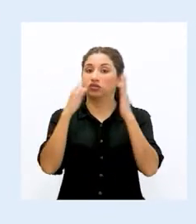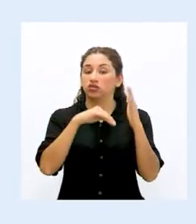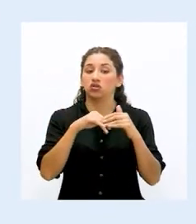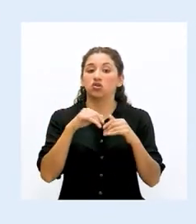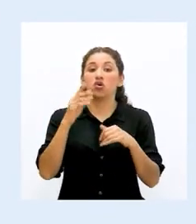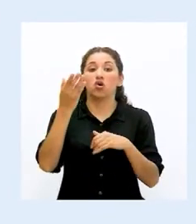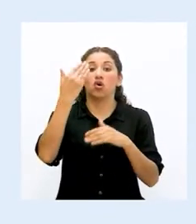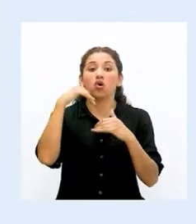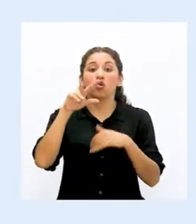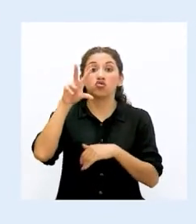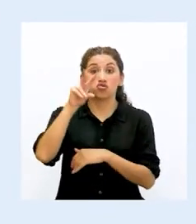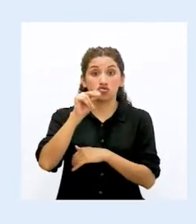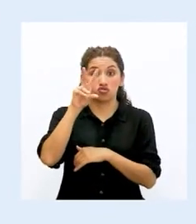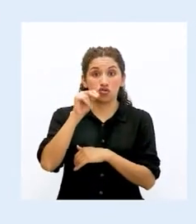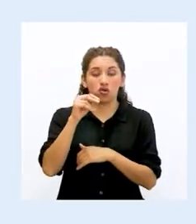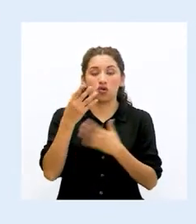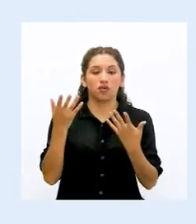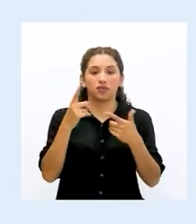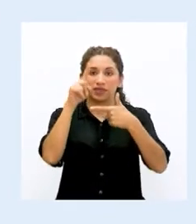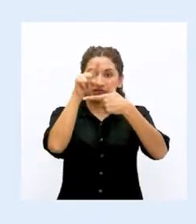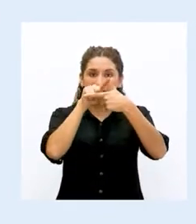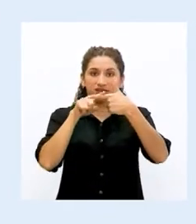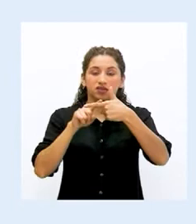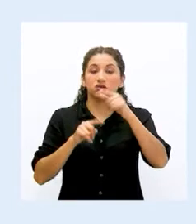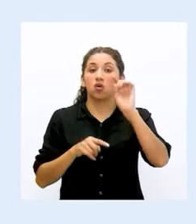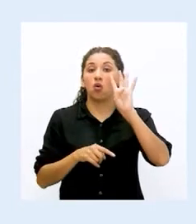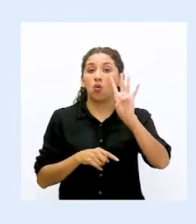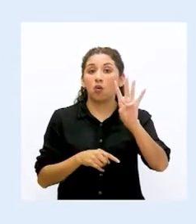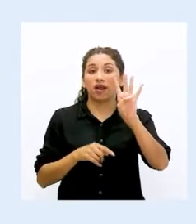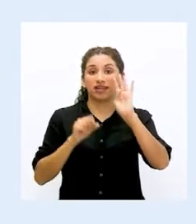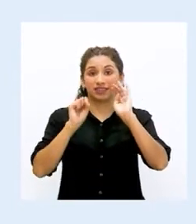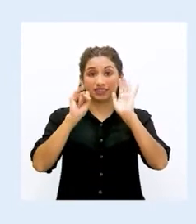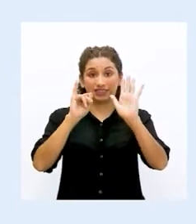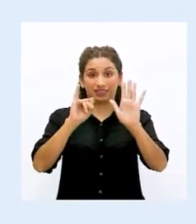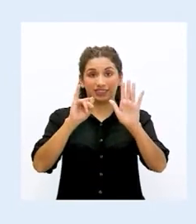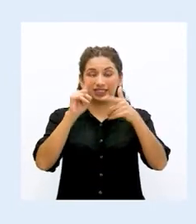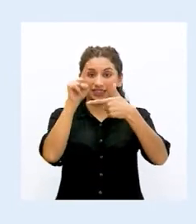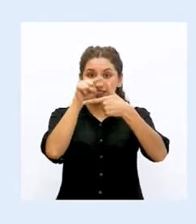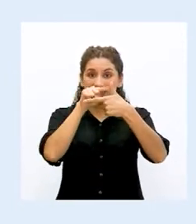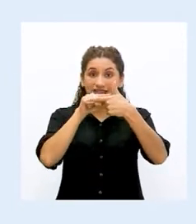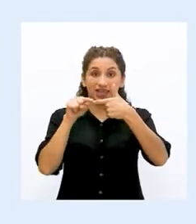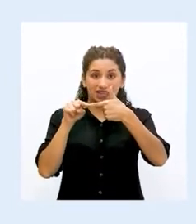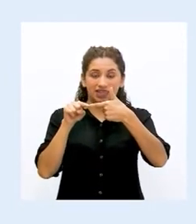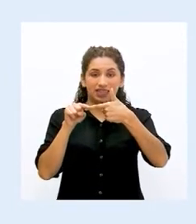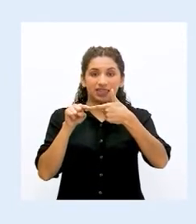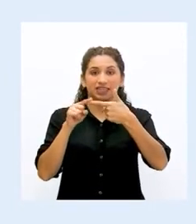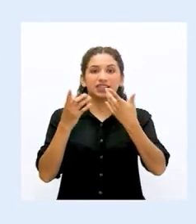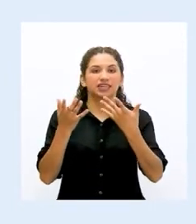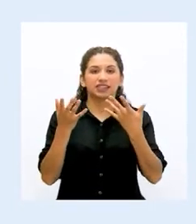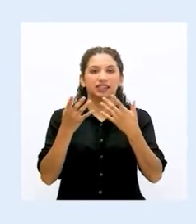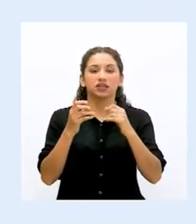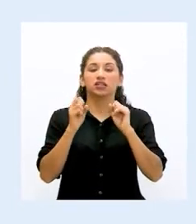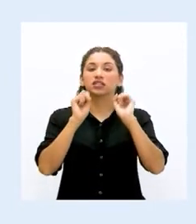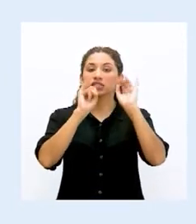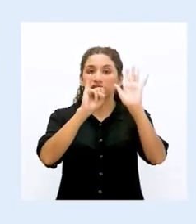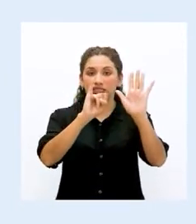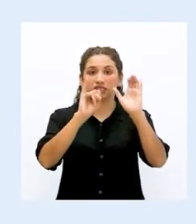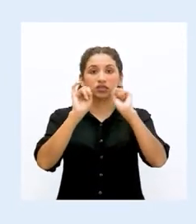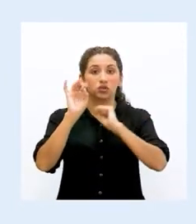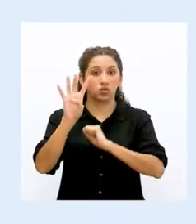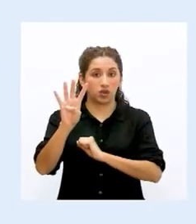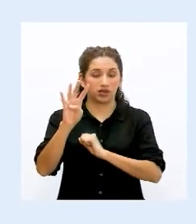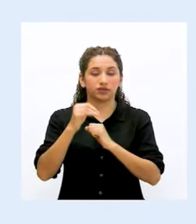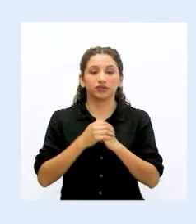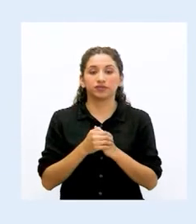no, dividimos la frecuencia absoluta 46 entre el total de datos, que es 64,